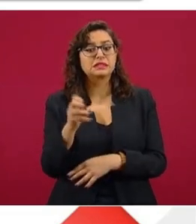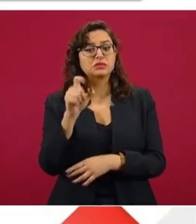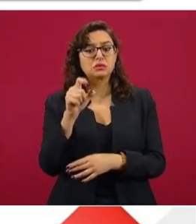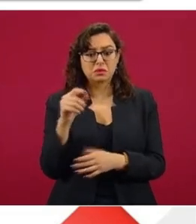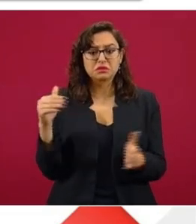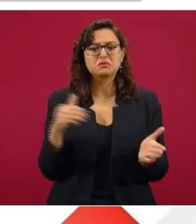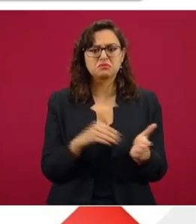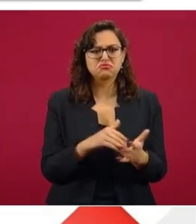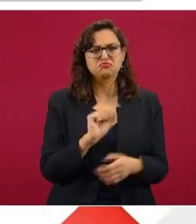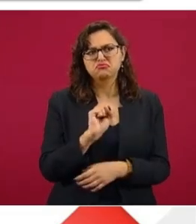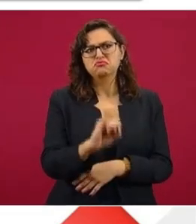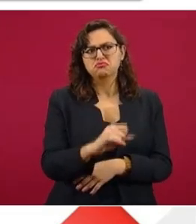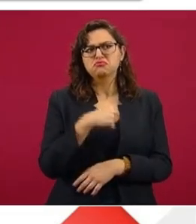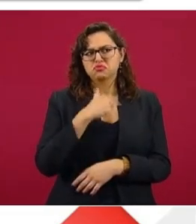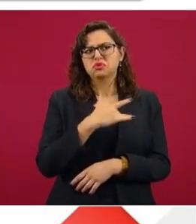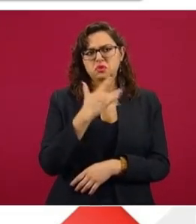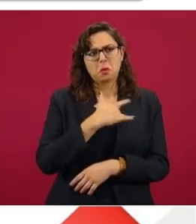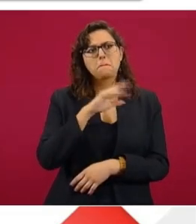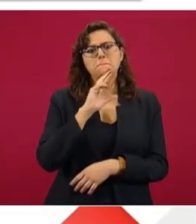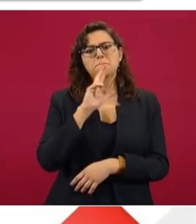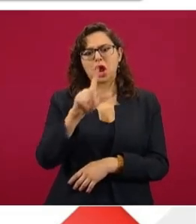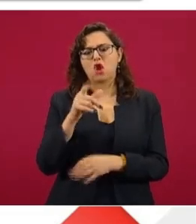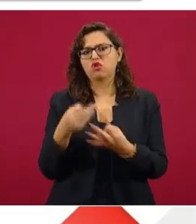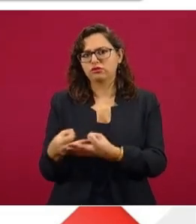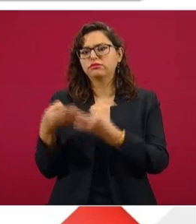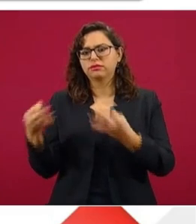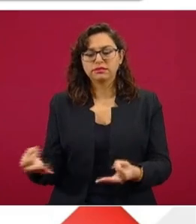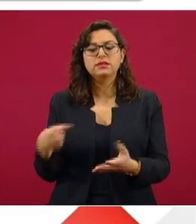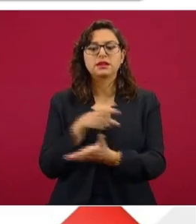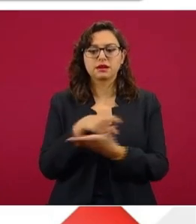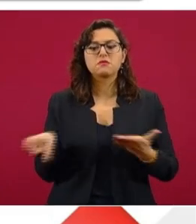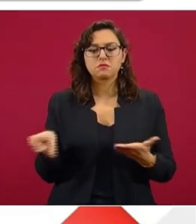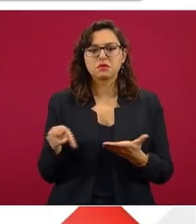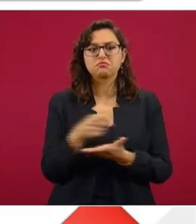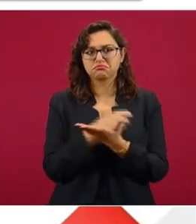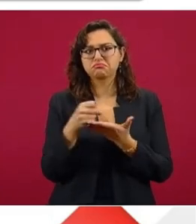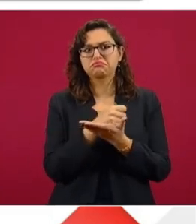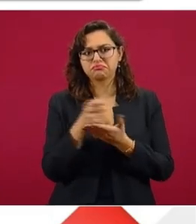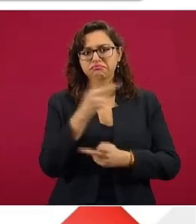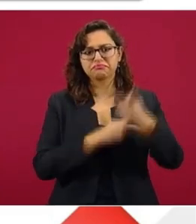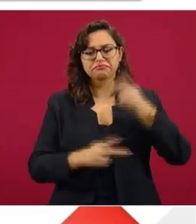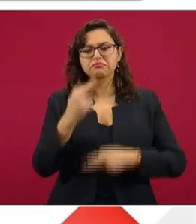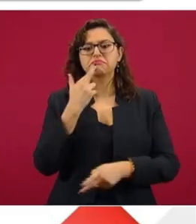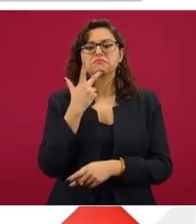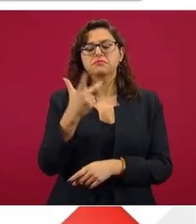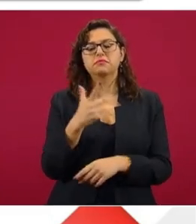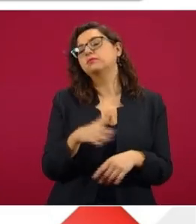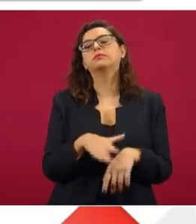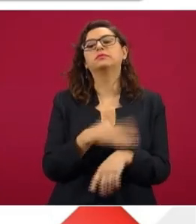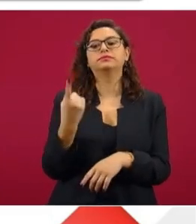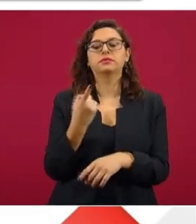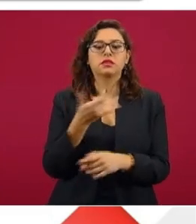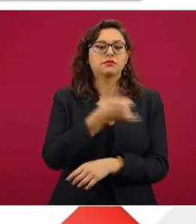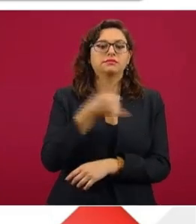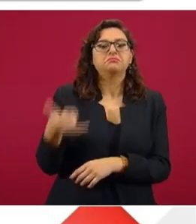decían que ellos estaban interesados en adquirir este tipo de créditos. Y esto es importante porque hoy el Infonavit no los da y